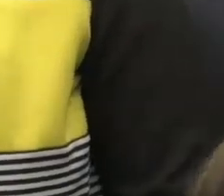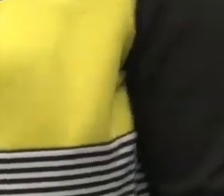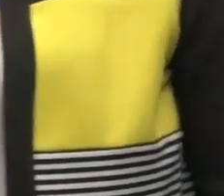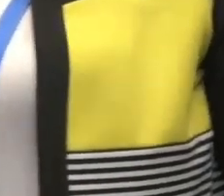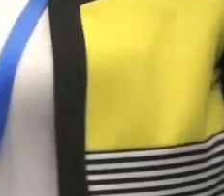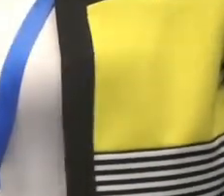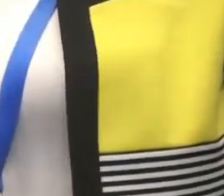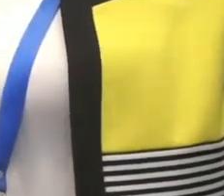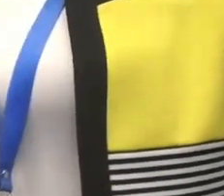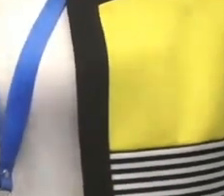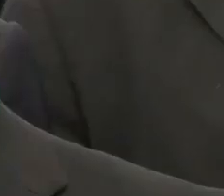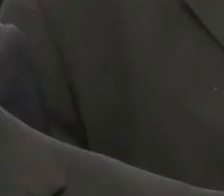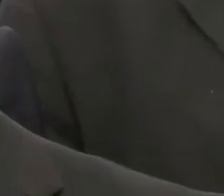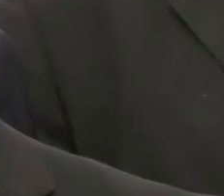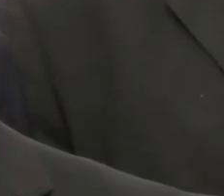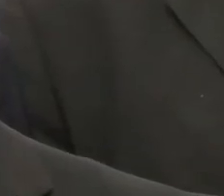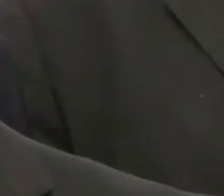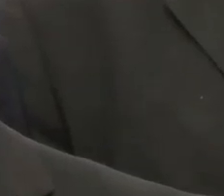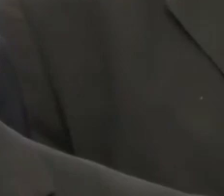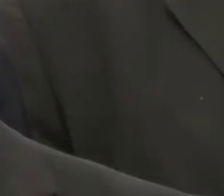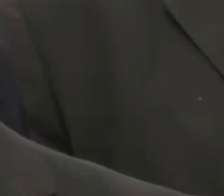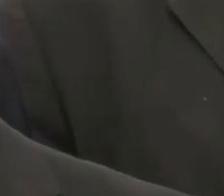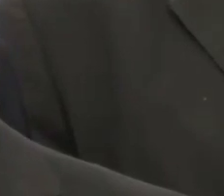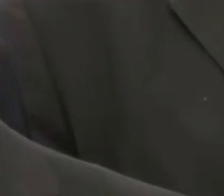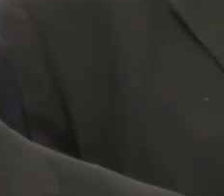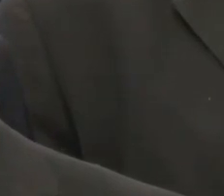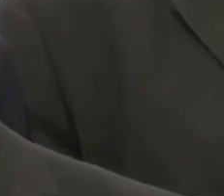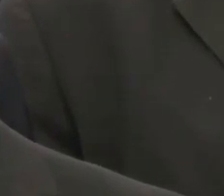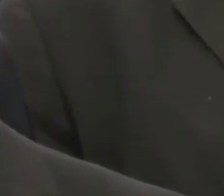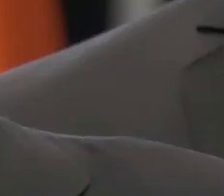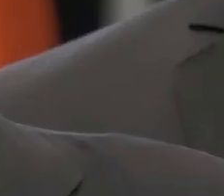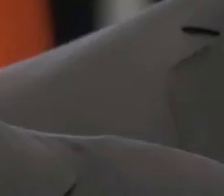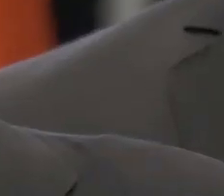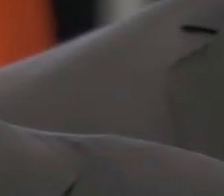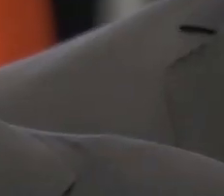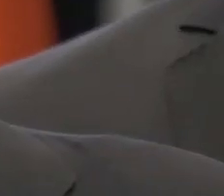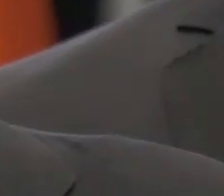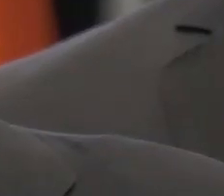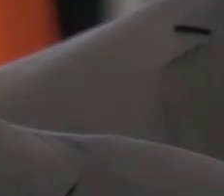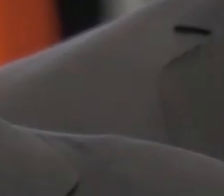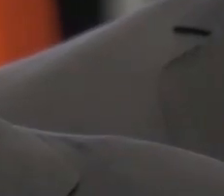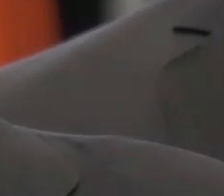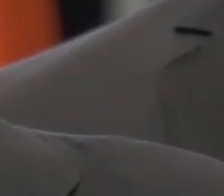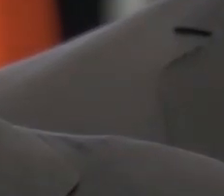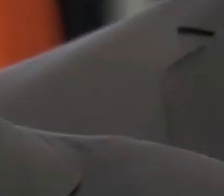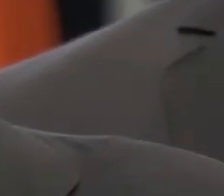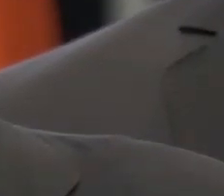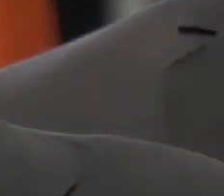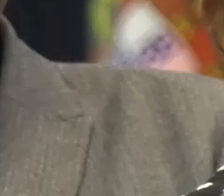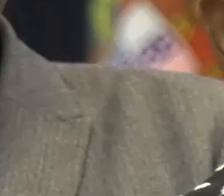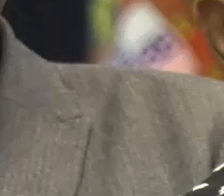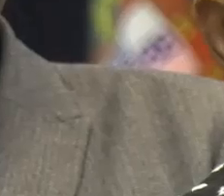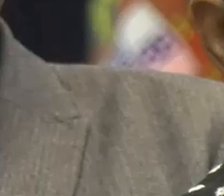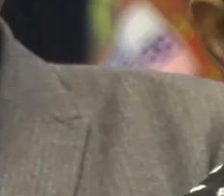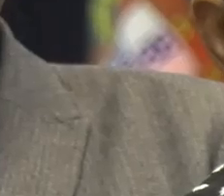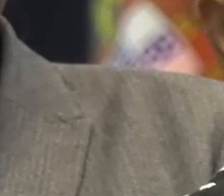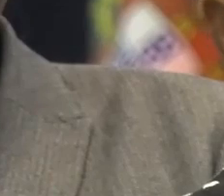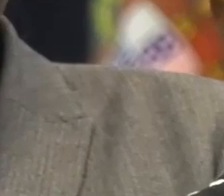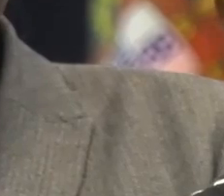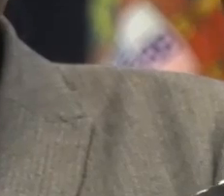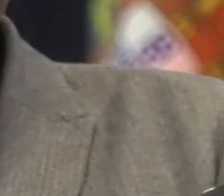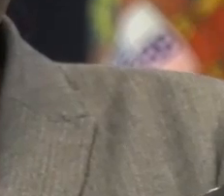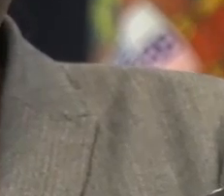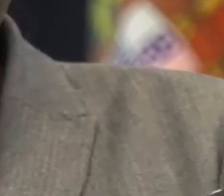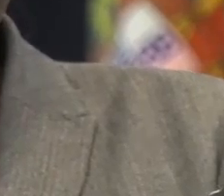diferentes países, quienes se dieron cita para ser parte de la segunda reunión regional de ministros de Educación y expertos de América Latina y el